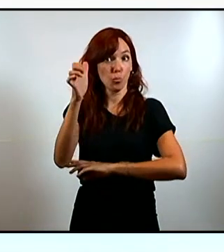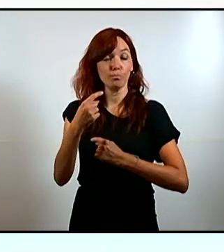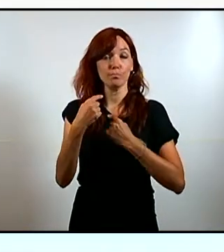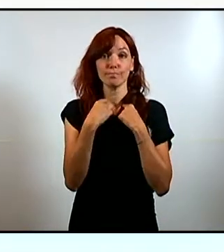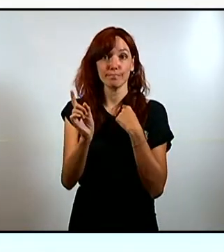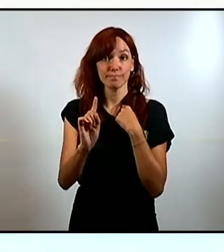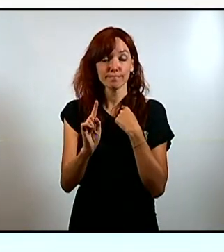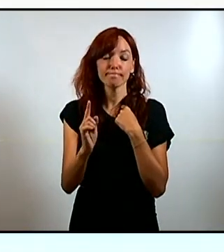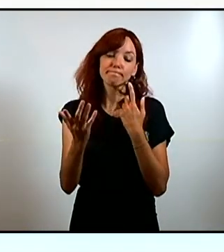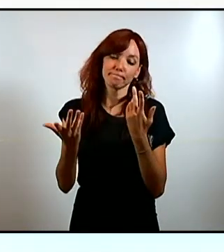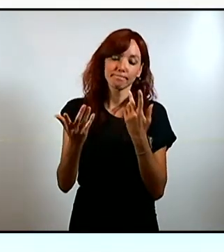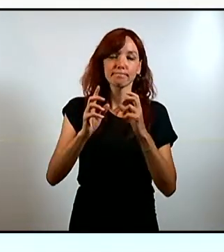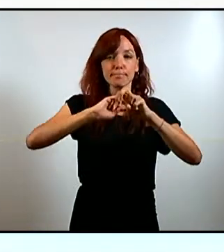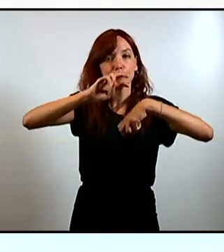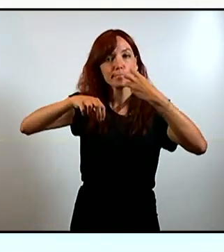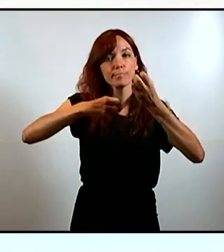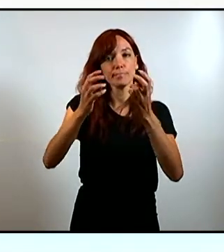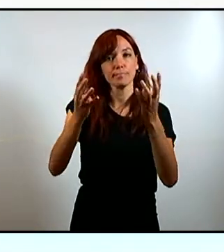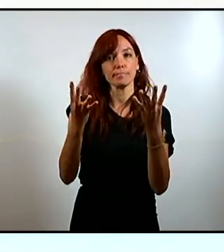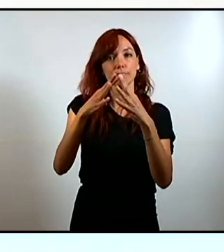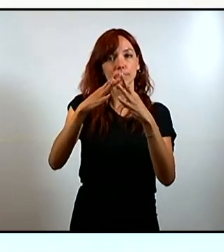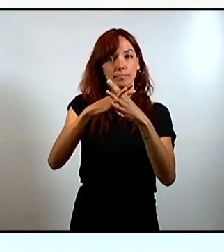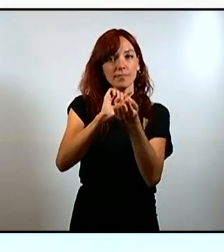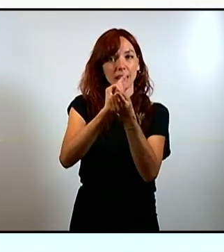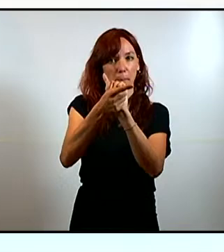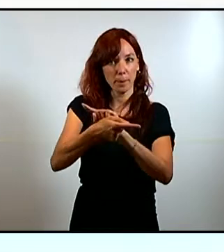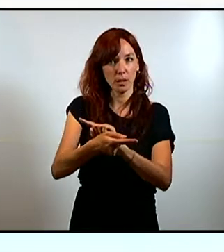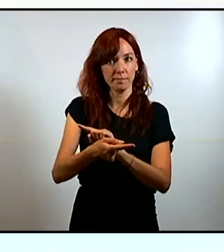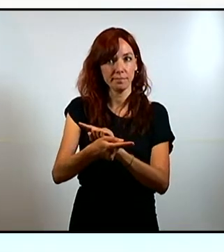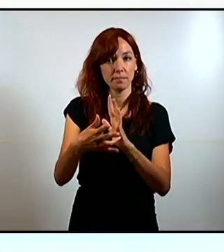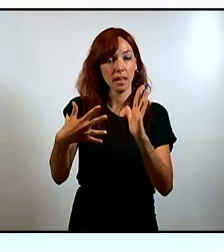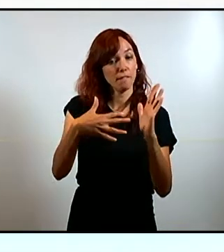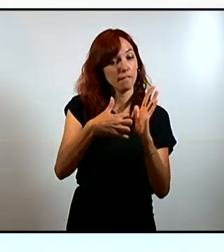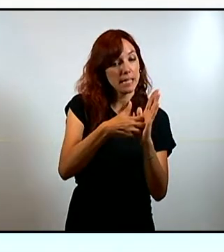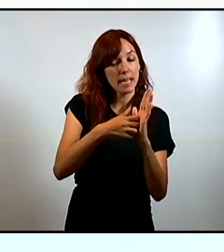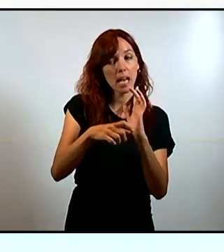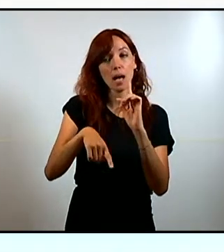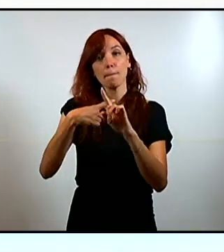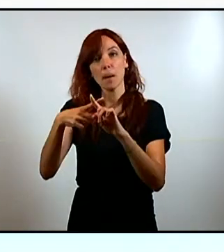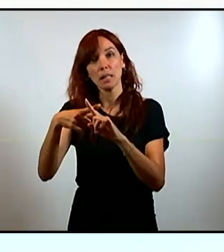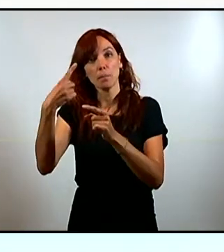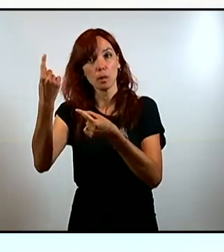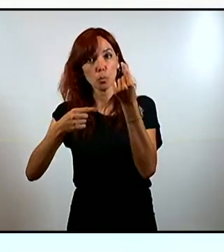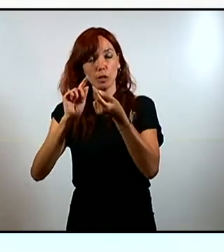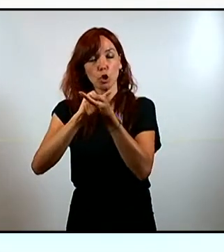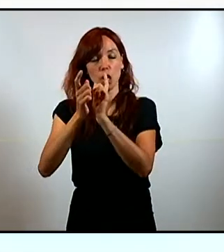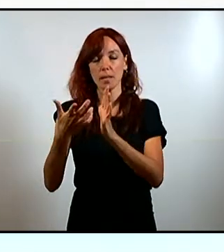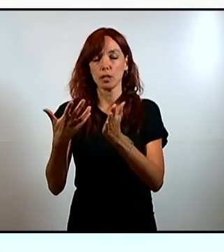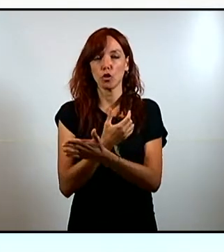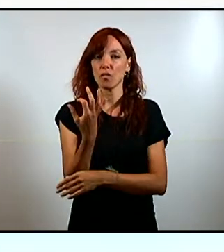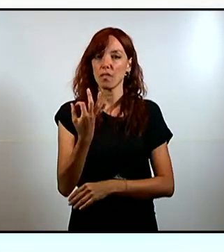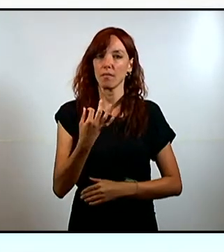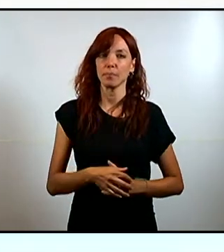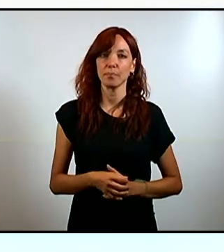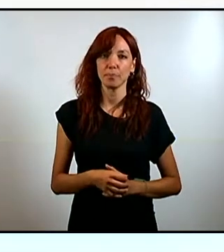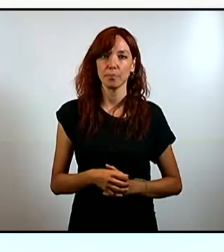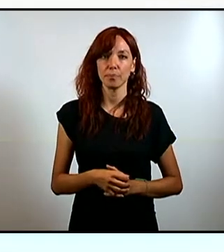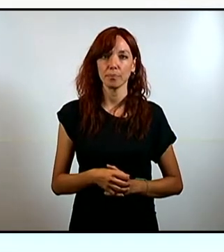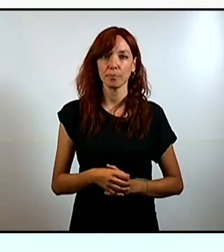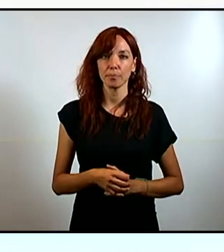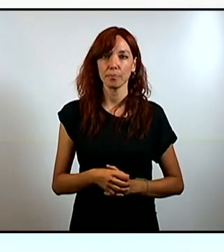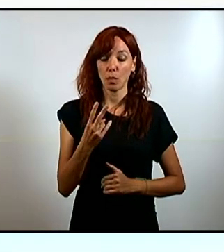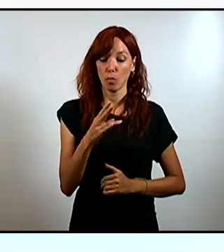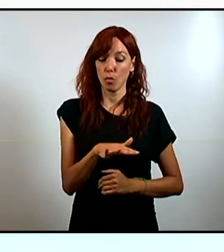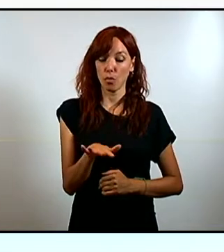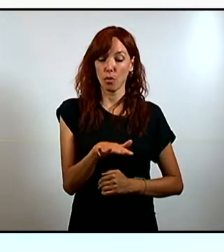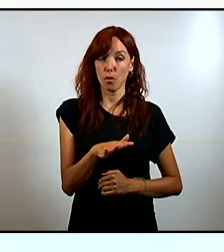que hacer una reestructuración tanto de fechas como de presupuestos. De estos 2 espacios,